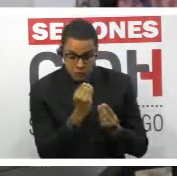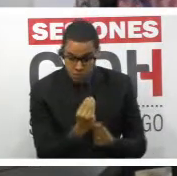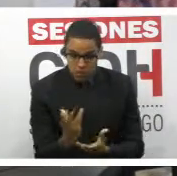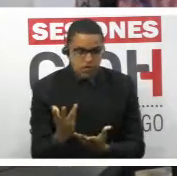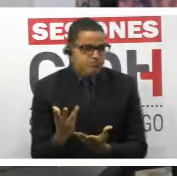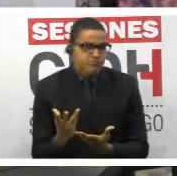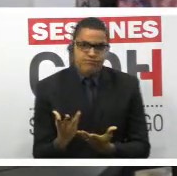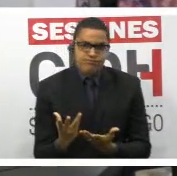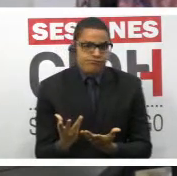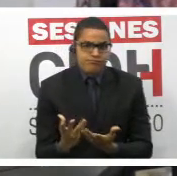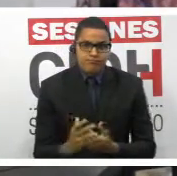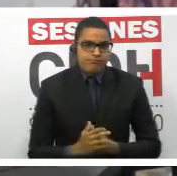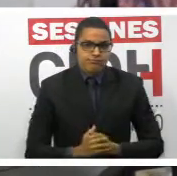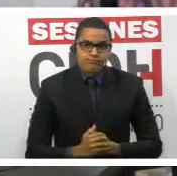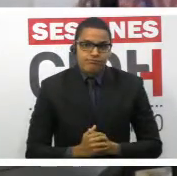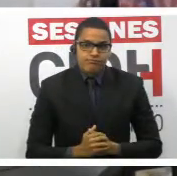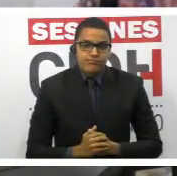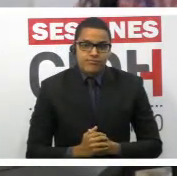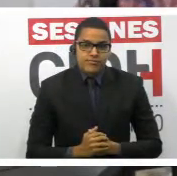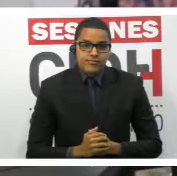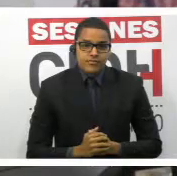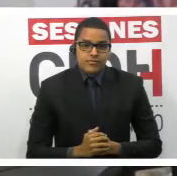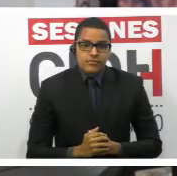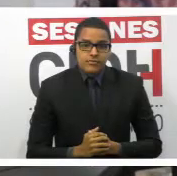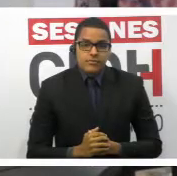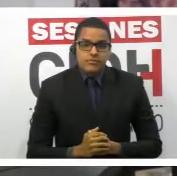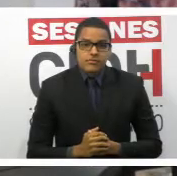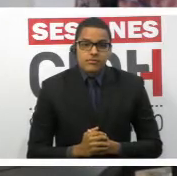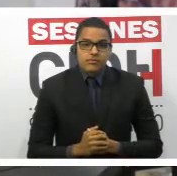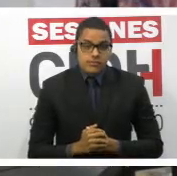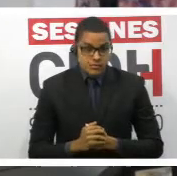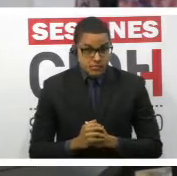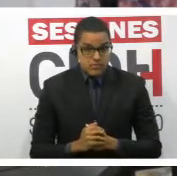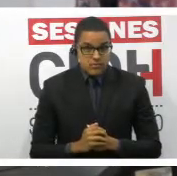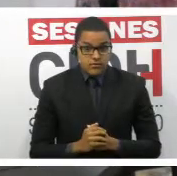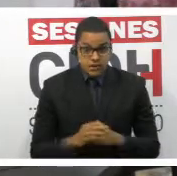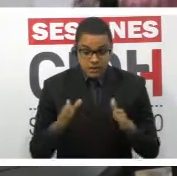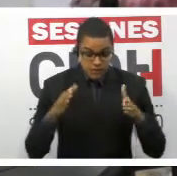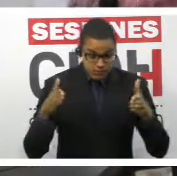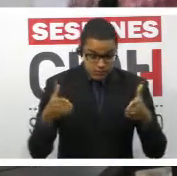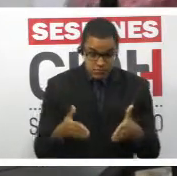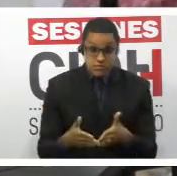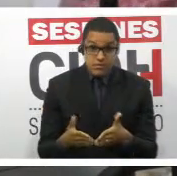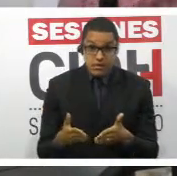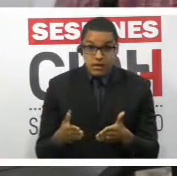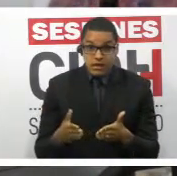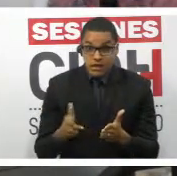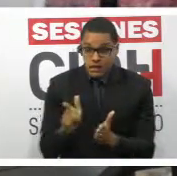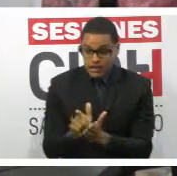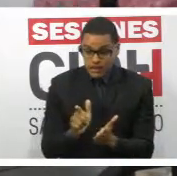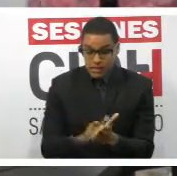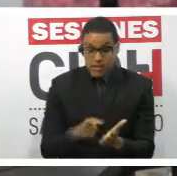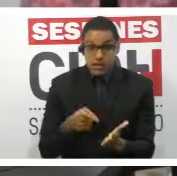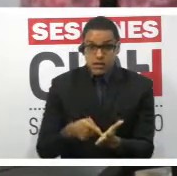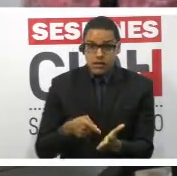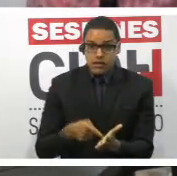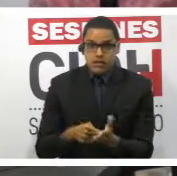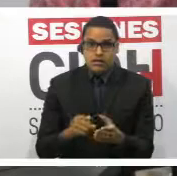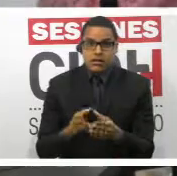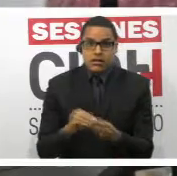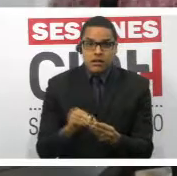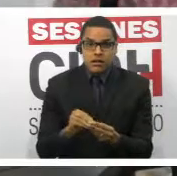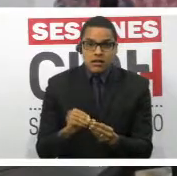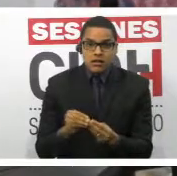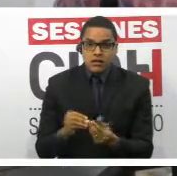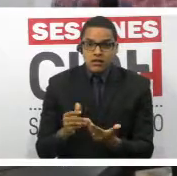salud sobre todo cuando hablamos de derechos sexuales y reproductivos y como dijo la compañera magaly cuando tenemos que asistir